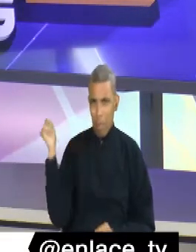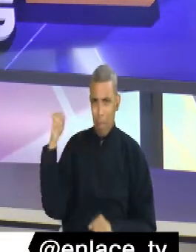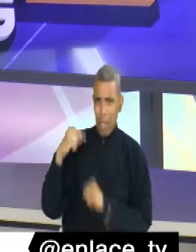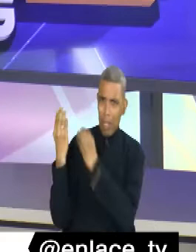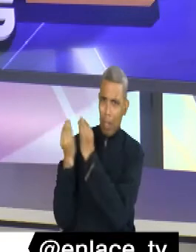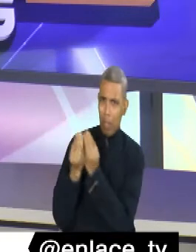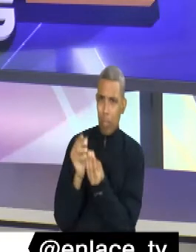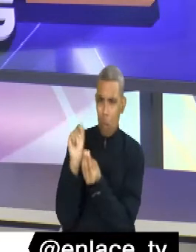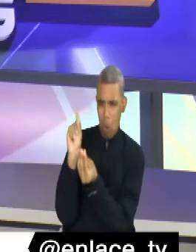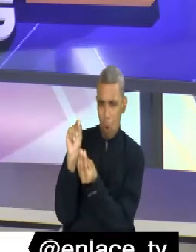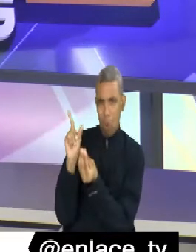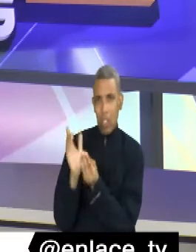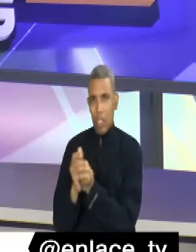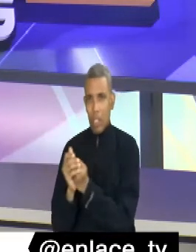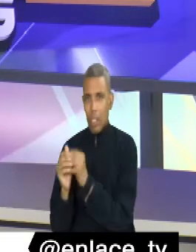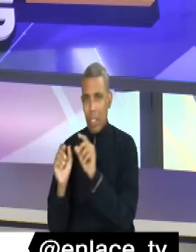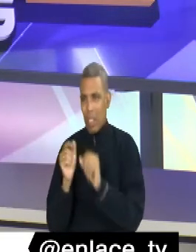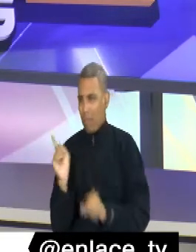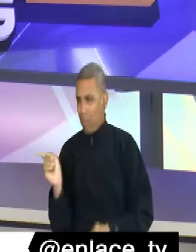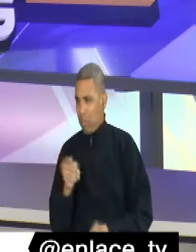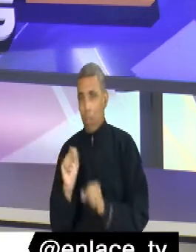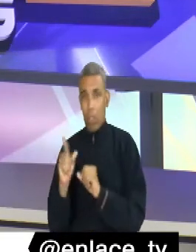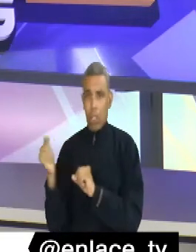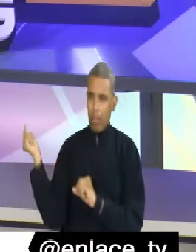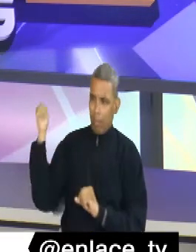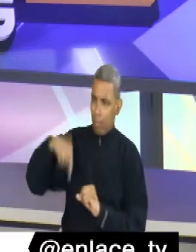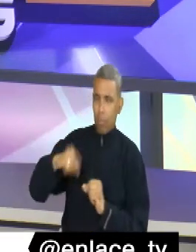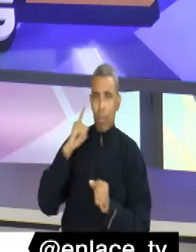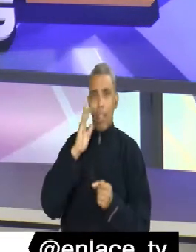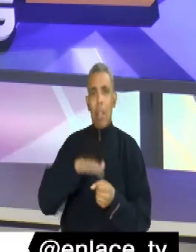barrio Cincuentenario, comuna 4 de la ciudad. El